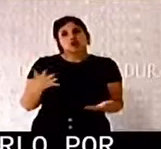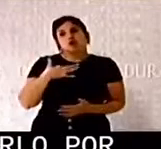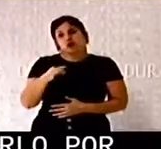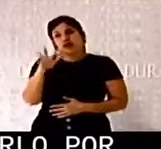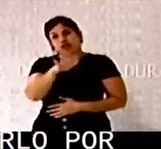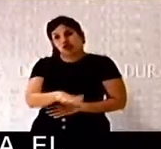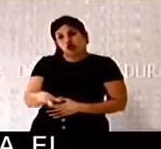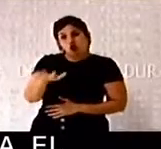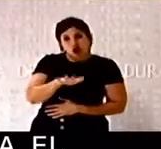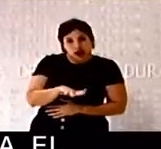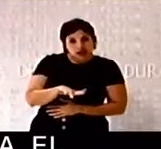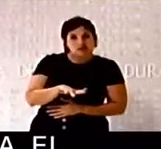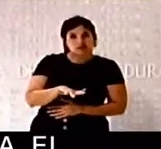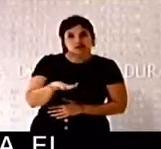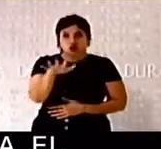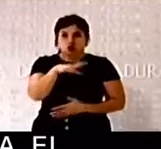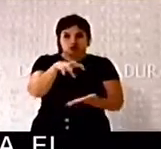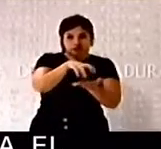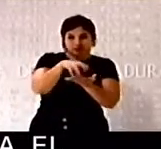espacio,